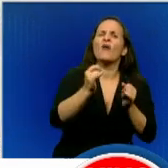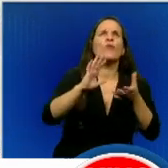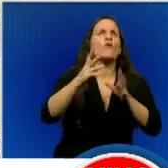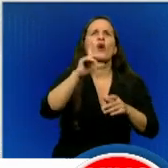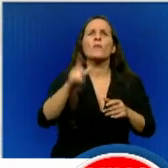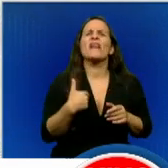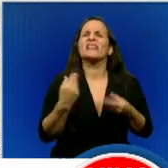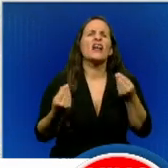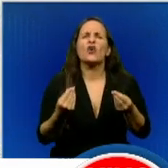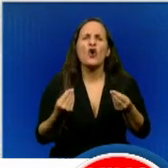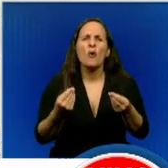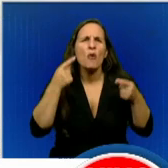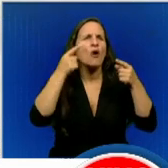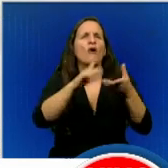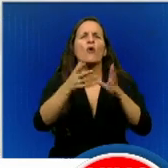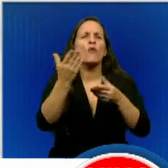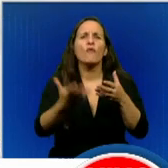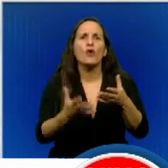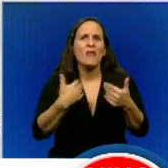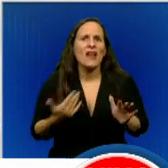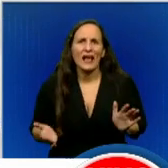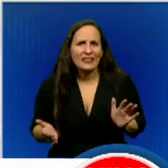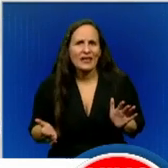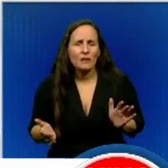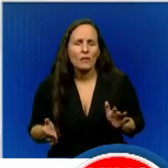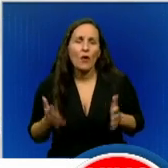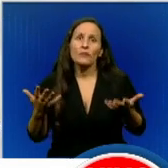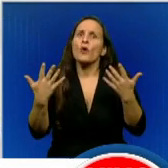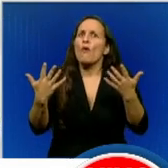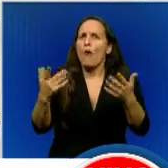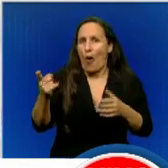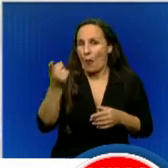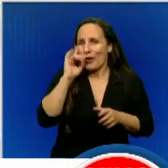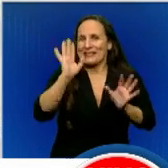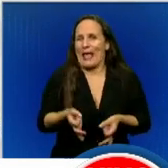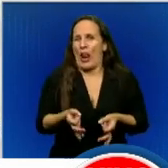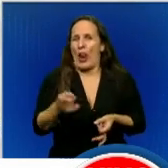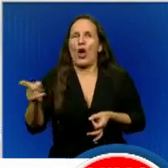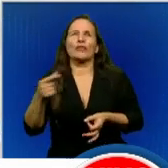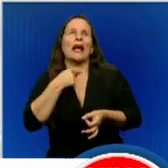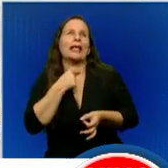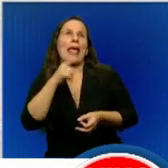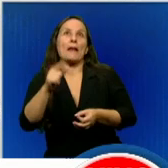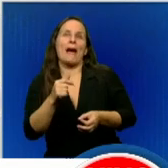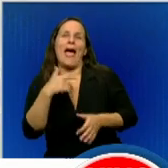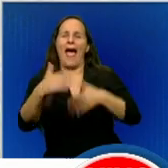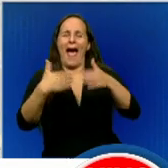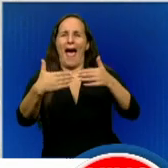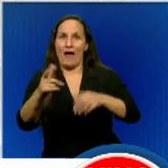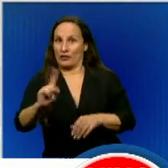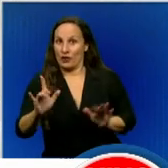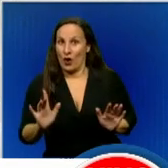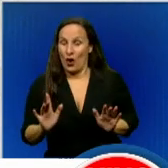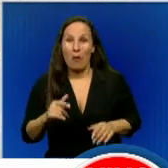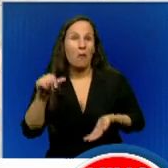el país que quieren construir claramente no quieren un país pujante y del desarrollo porque nadie que quiera un país